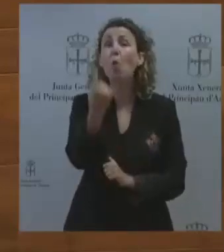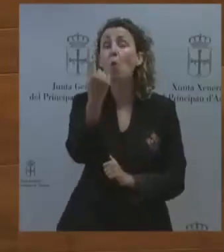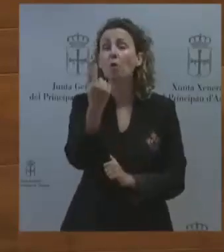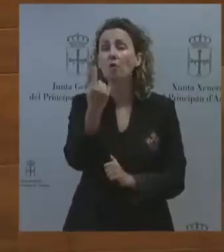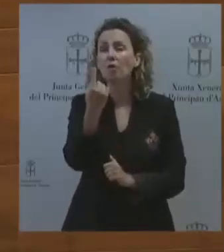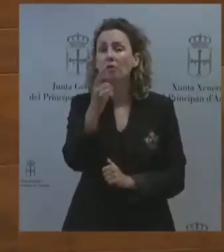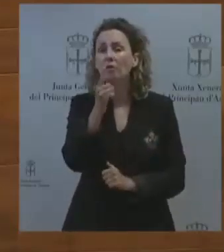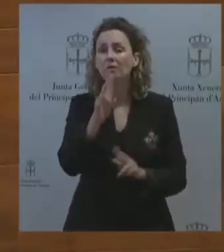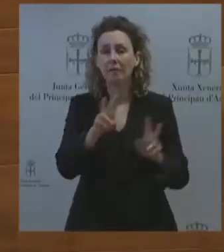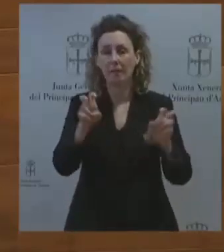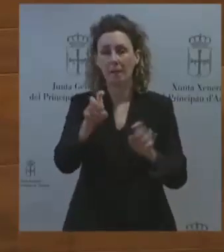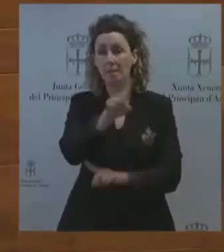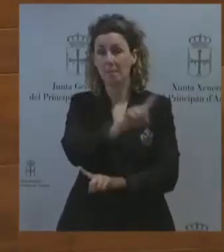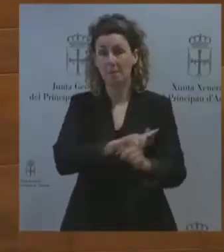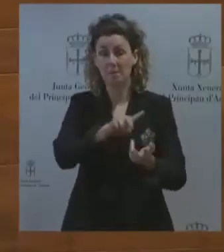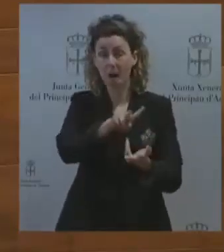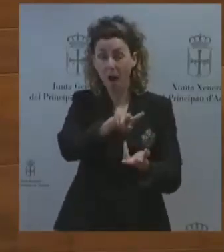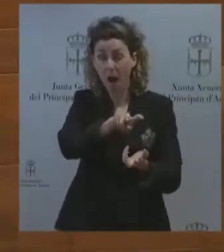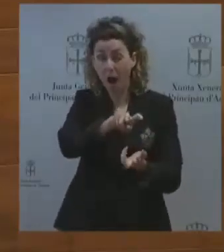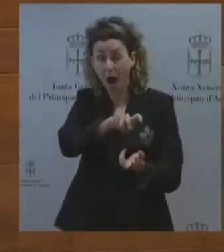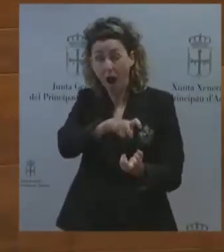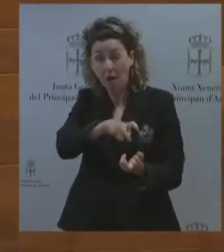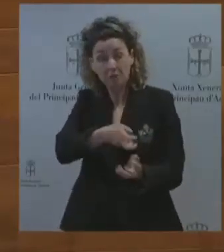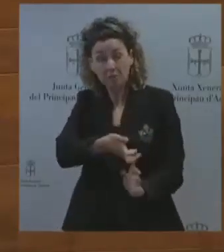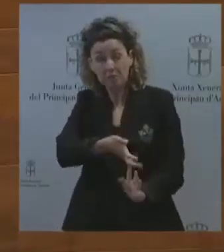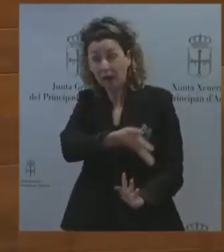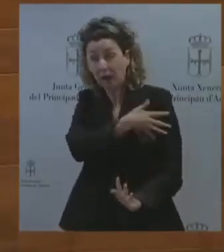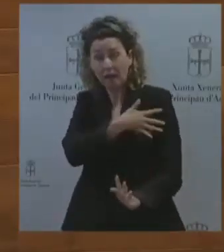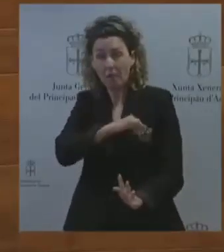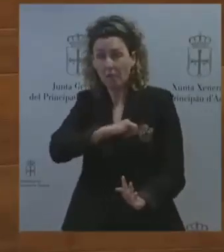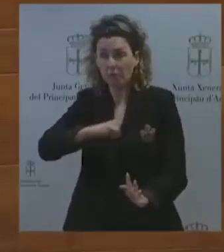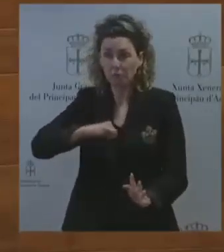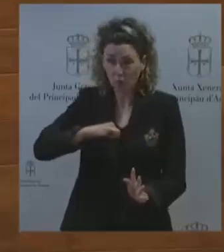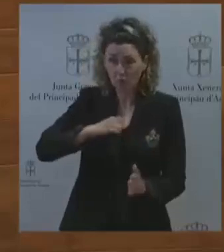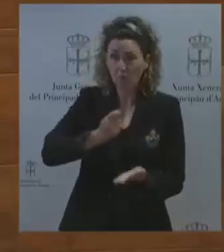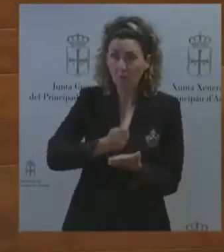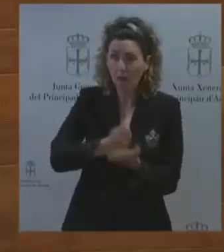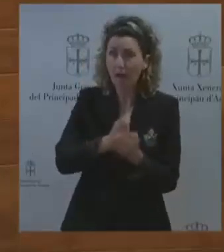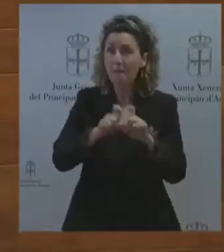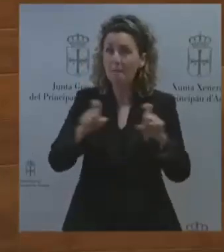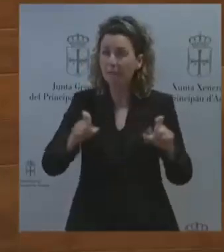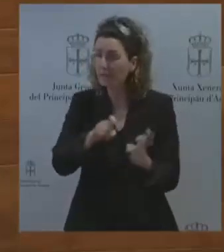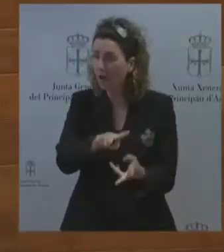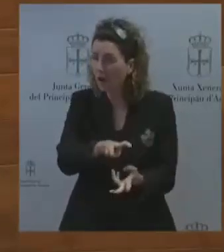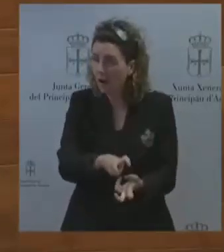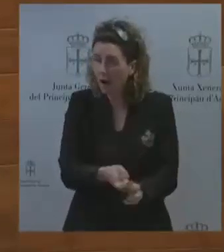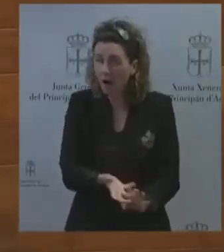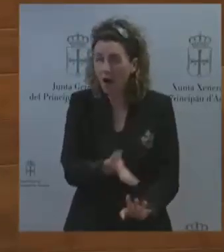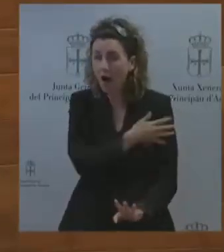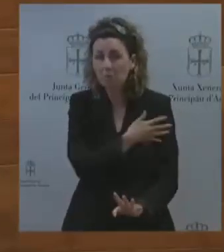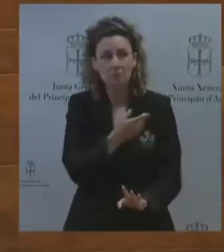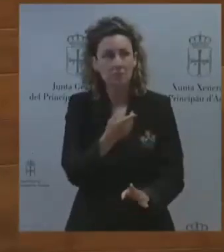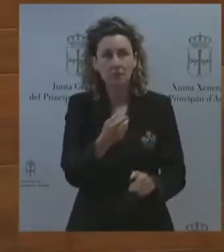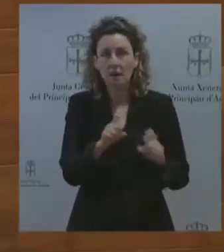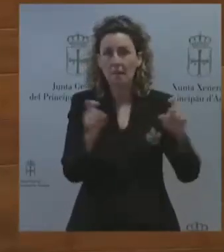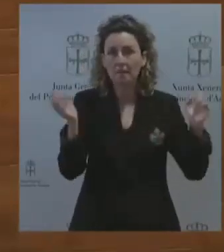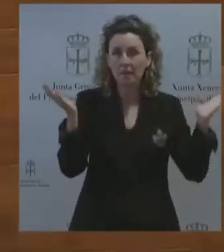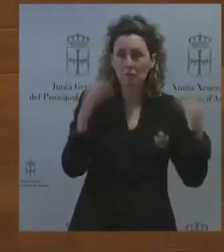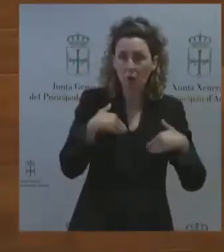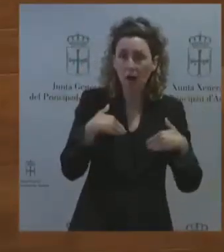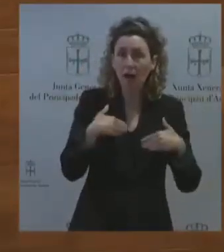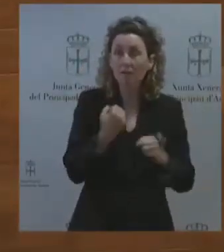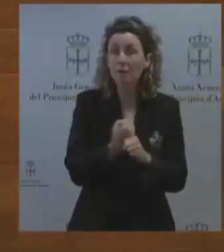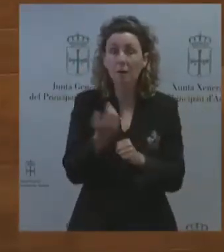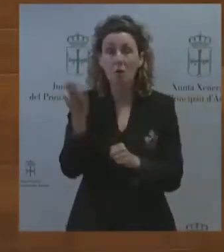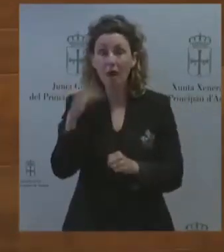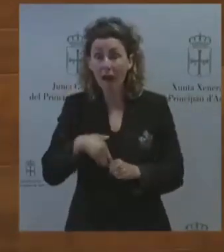empresas, nuestros autónomos y los asturianos en general. Y, señor Barbón, sin empresas no hay empleo, sin empleo no hay población y sin población no